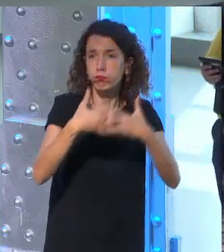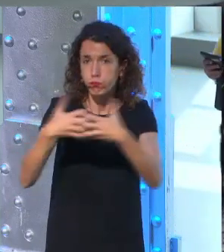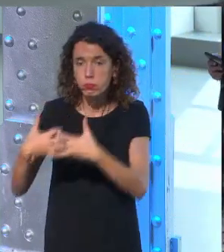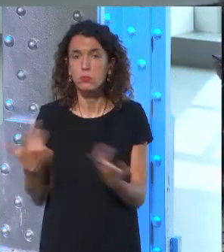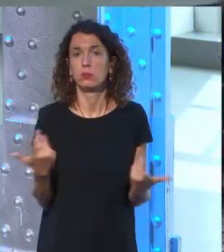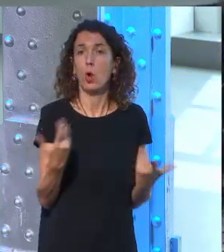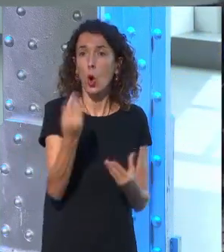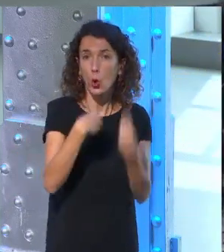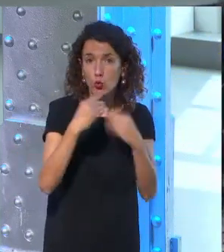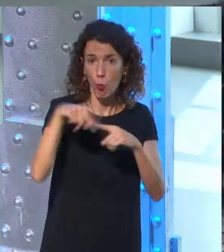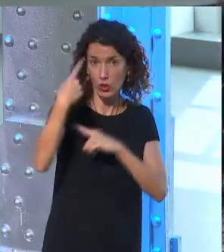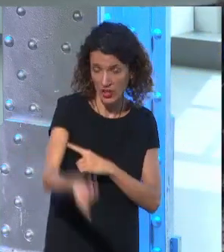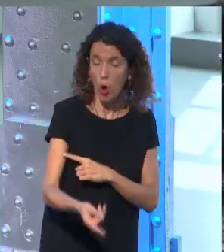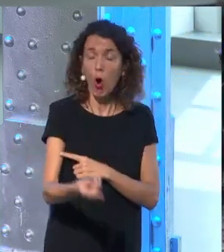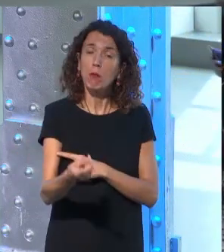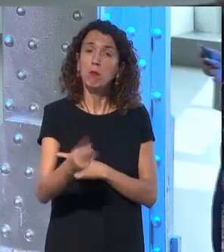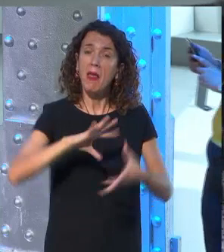y luego consumo posterior